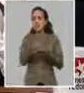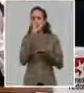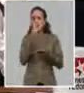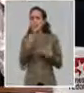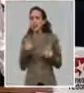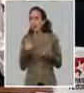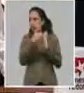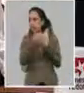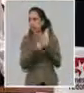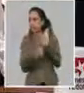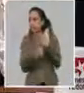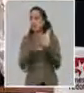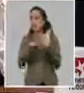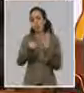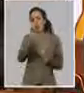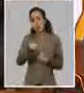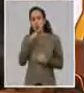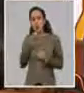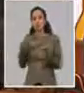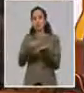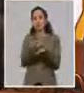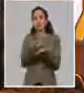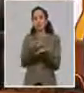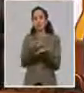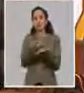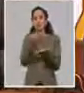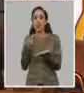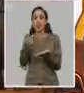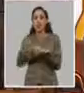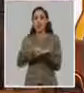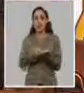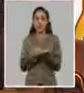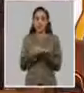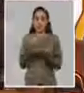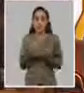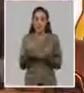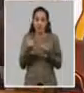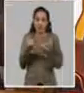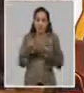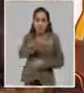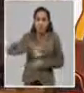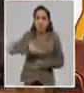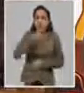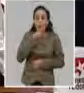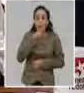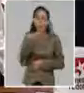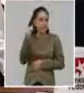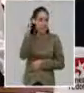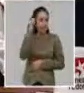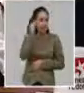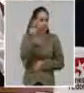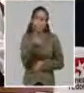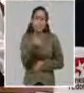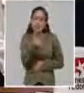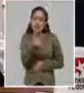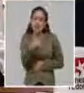puede pedir. Eso es bueno porque en el ámbito informativo pues ayuda a las personas a orientarse, ver la posibilidad de los precios, etcétera, y De los tener. precios, de los platos que